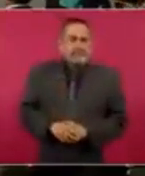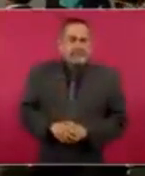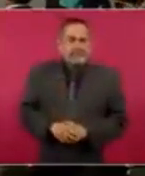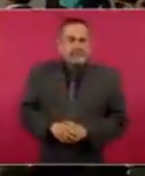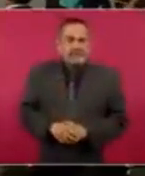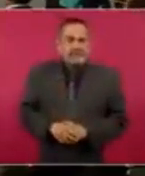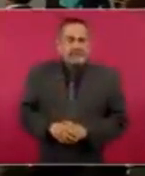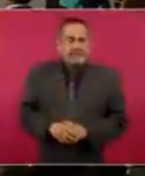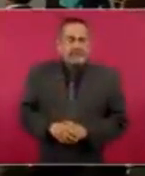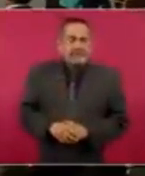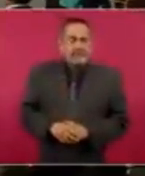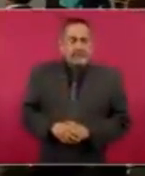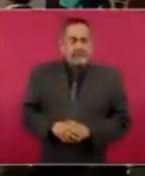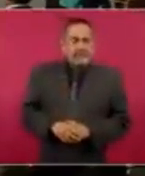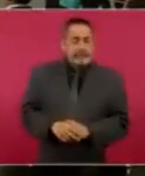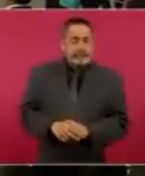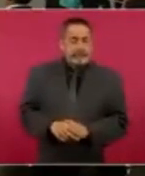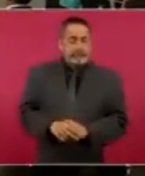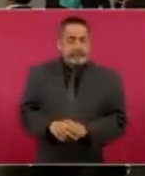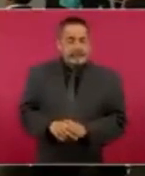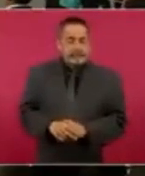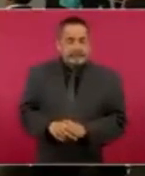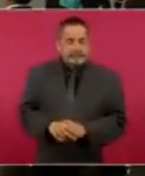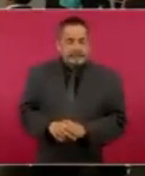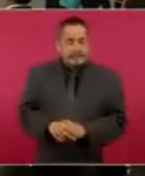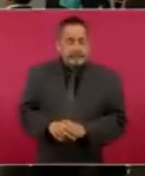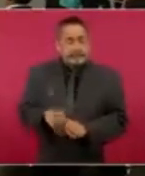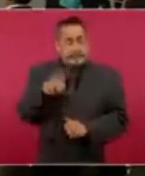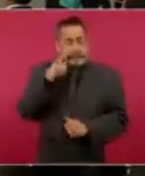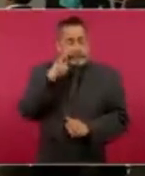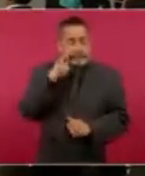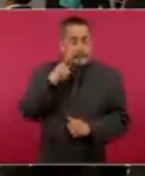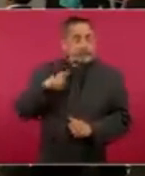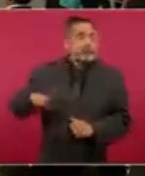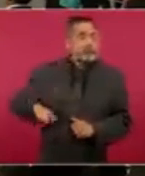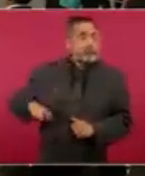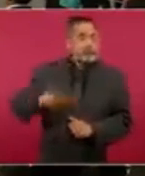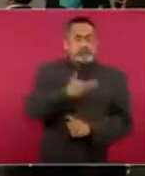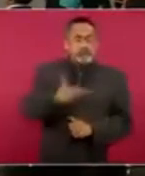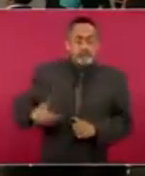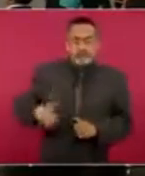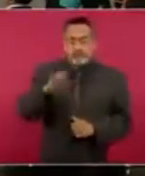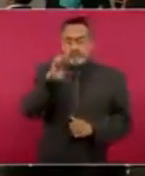cinco días antes de terminar el gobierno de Enrique Peña Nieto,